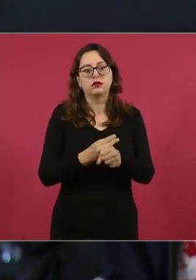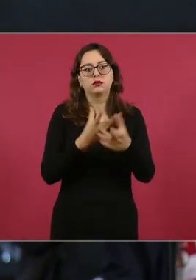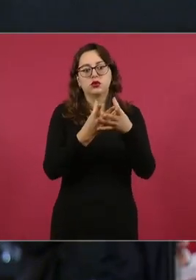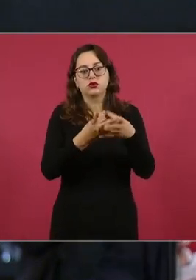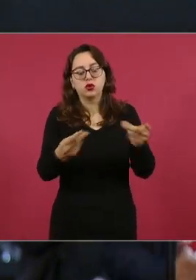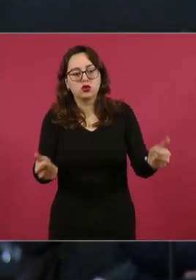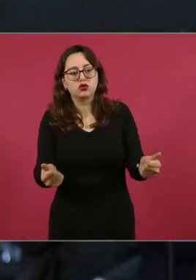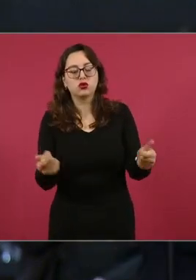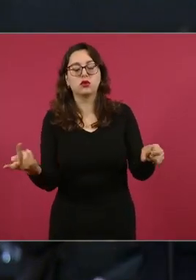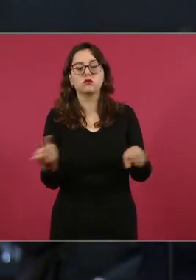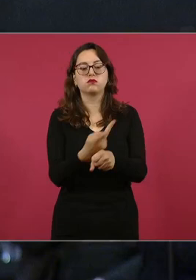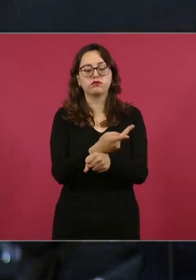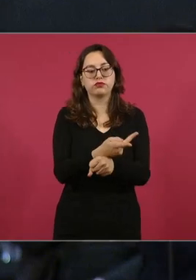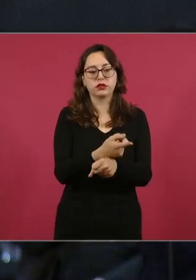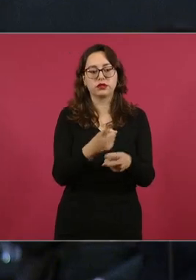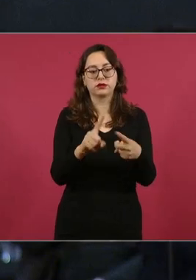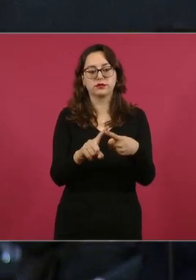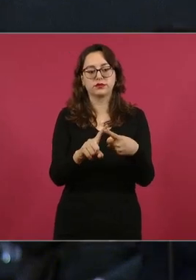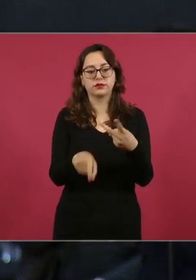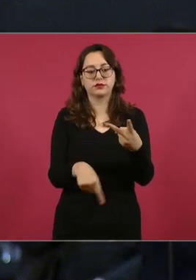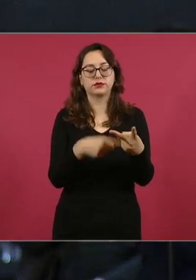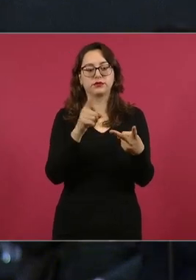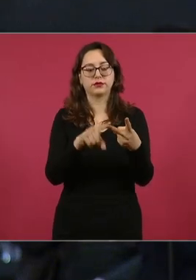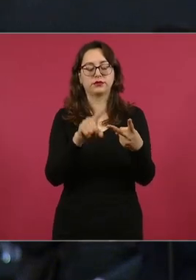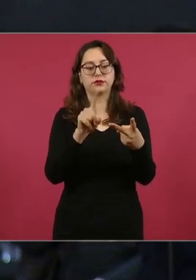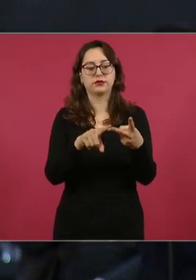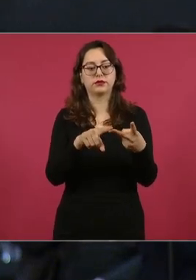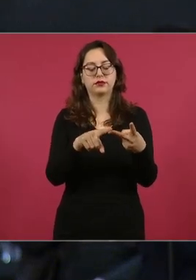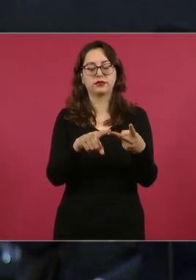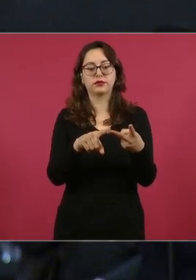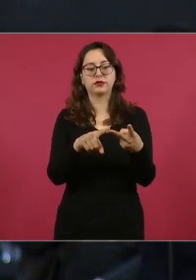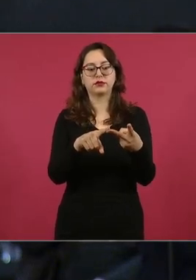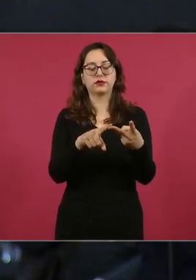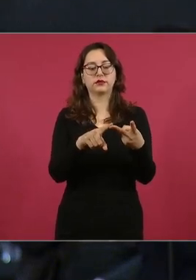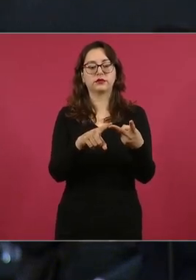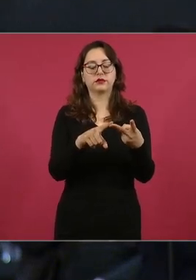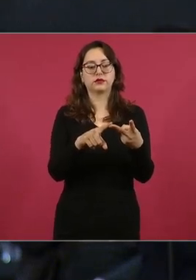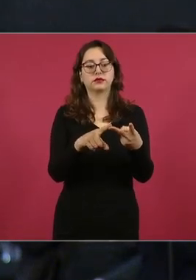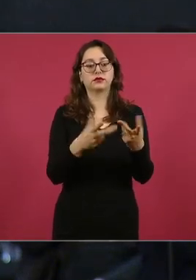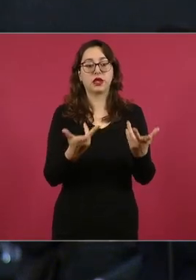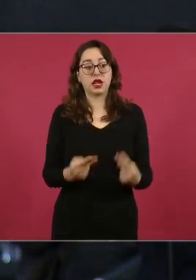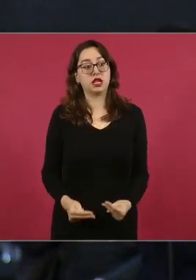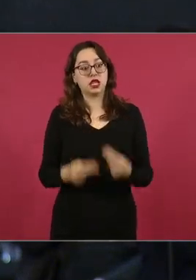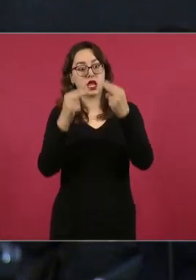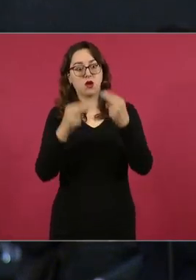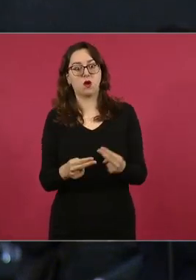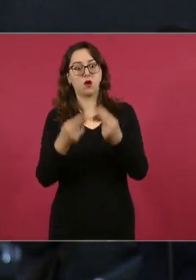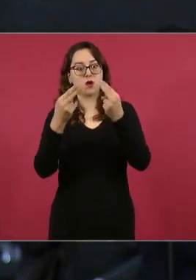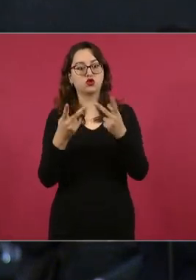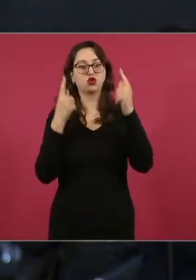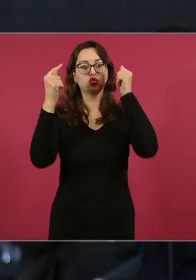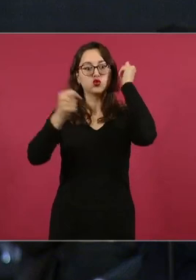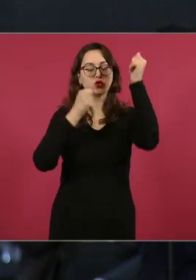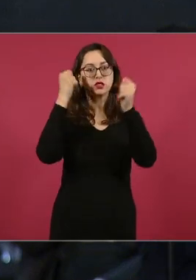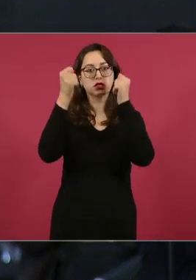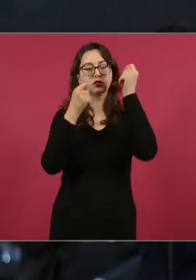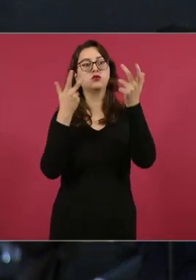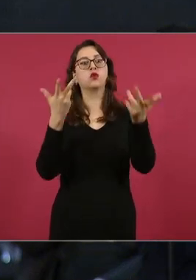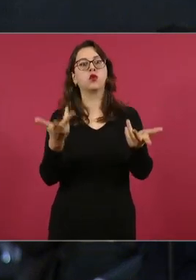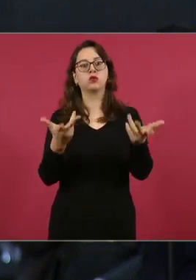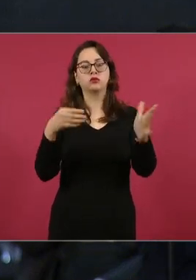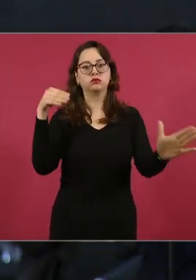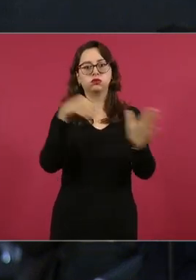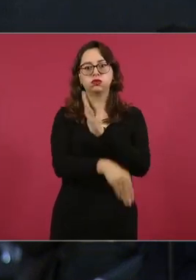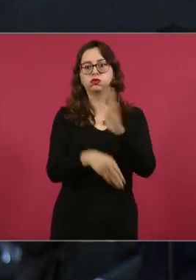está ocurriendo ahí, y si tiene un estimado de las afectaciones comerciales en el turismo que traerá este cierre.